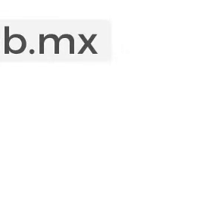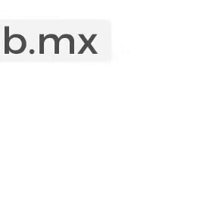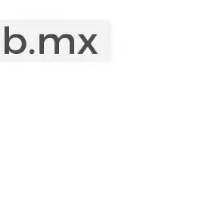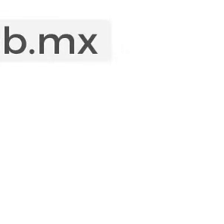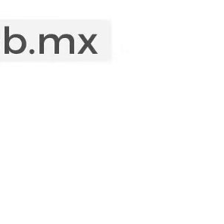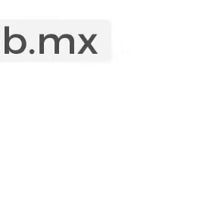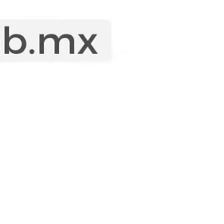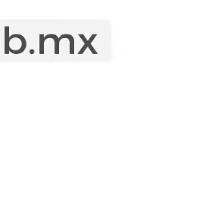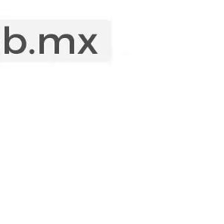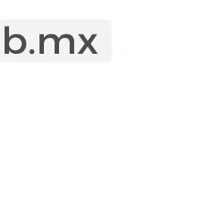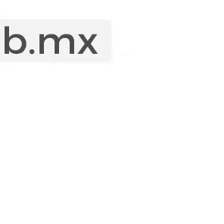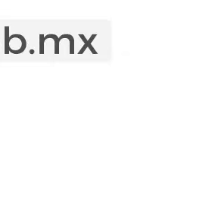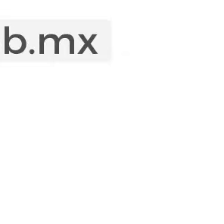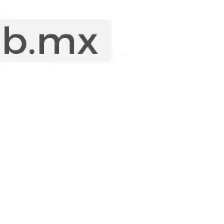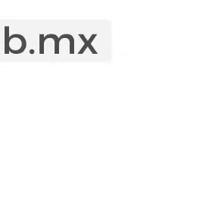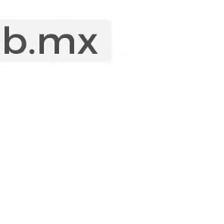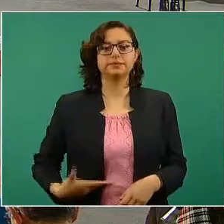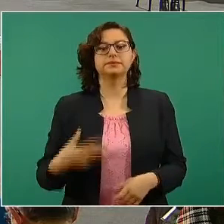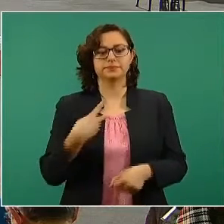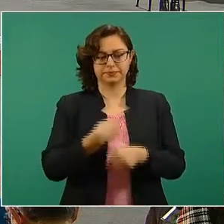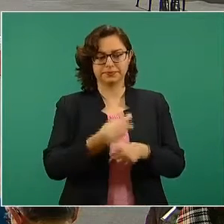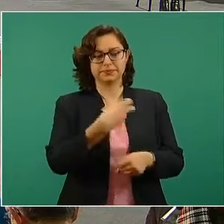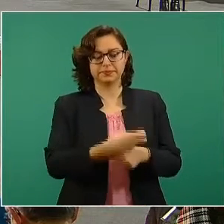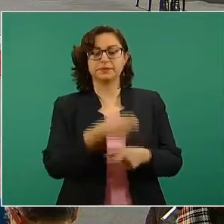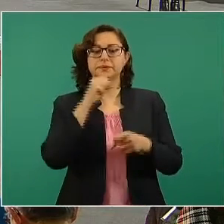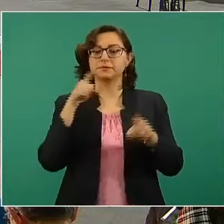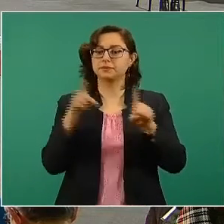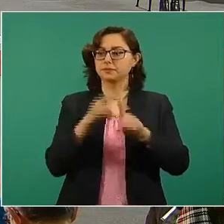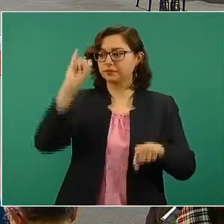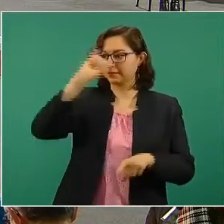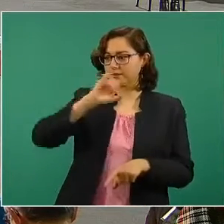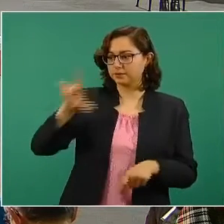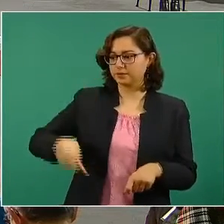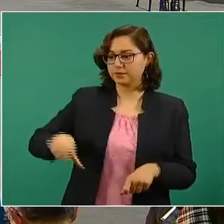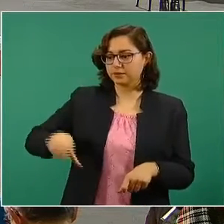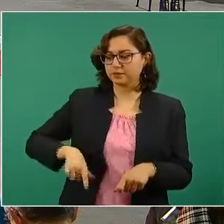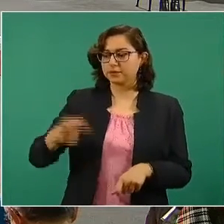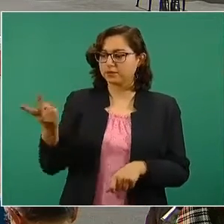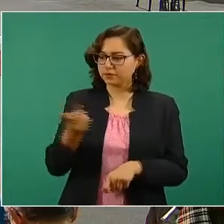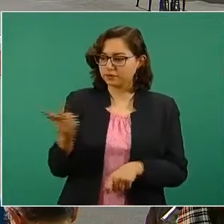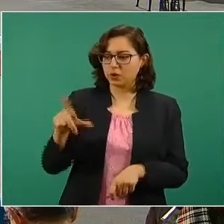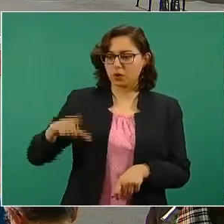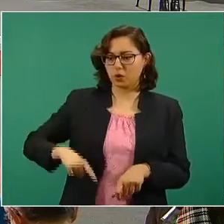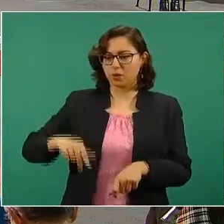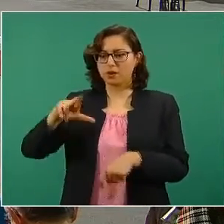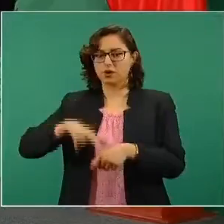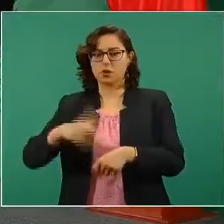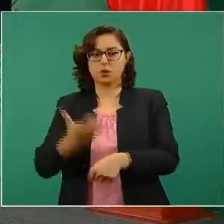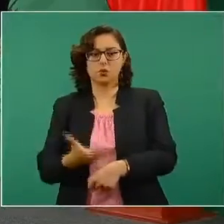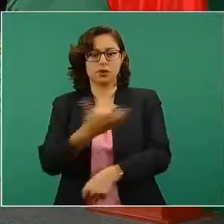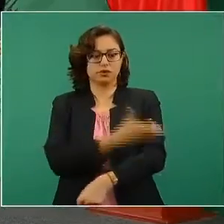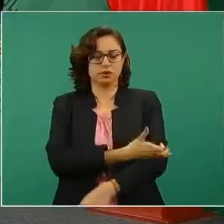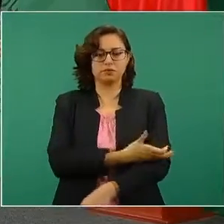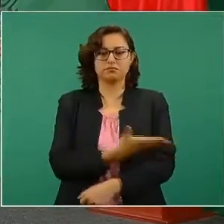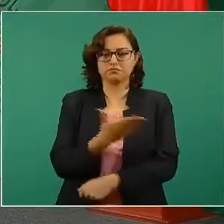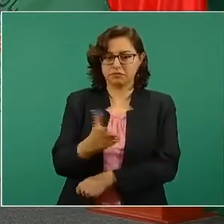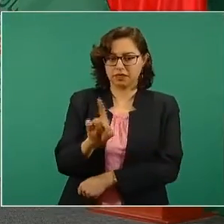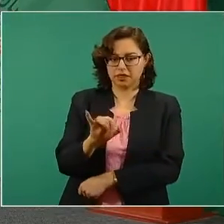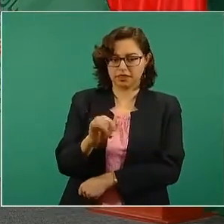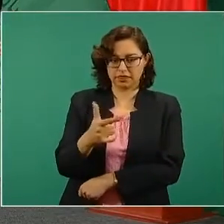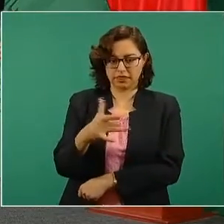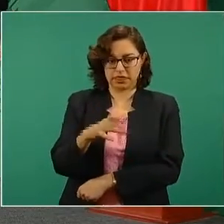Muchas gracias, presidente, por el espacio. Buenos días, jefa de gobierno, gobernadores, colegas de gabinete, Diego,